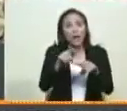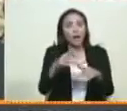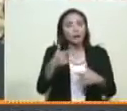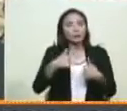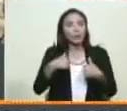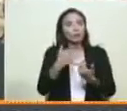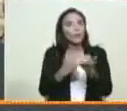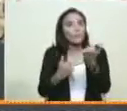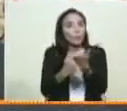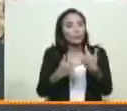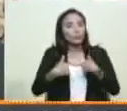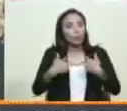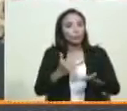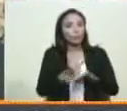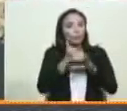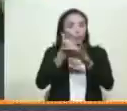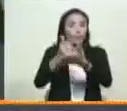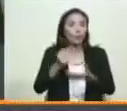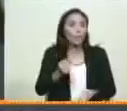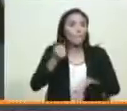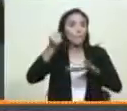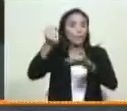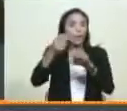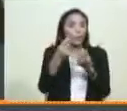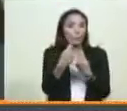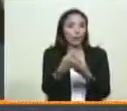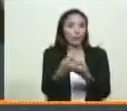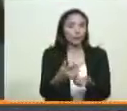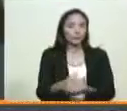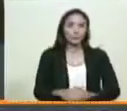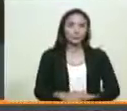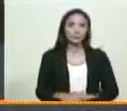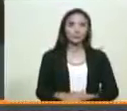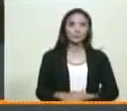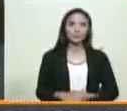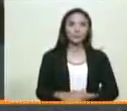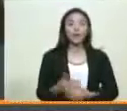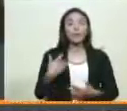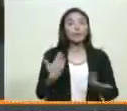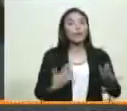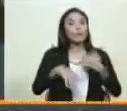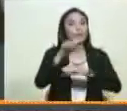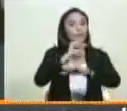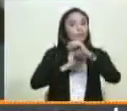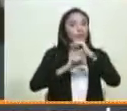la soberanía y la independencia y la democracia de Venezuela.